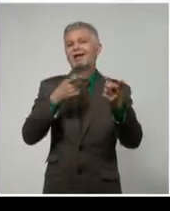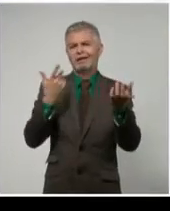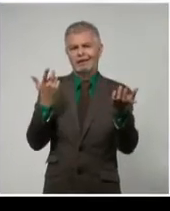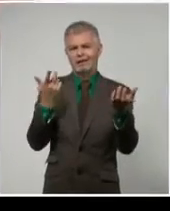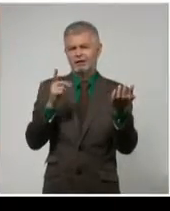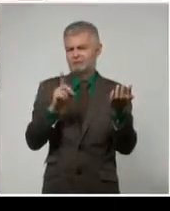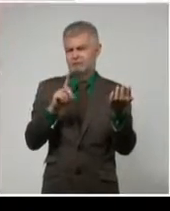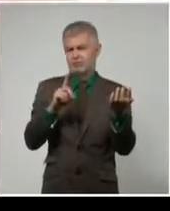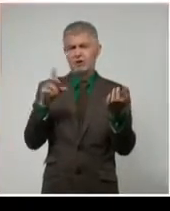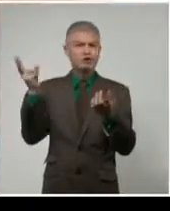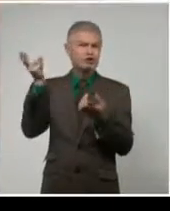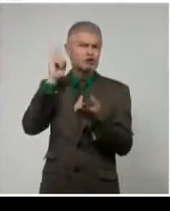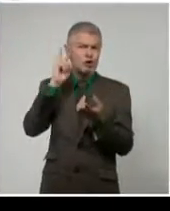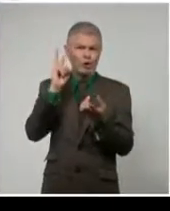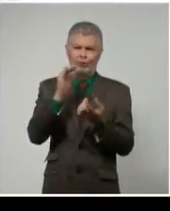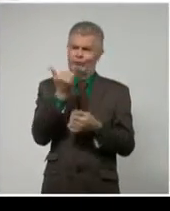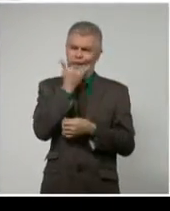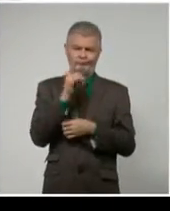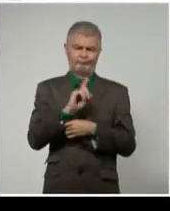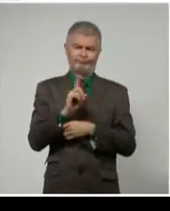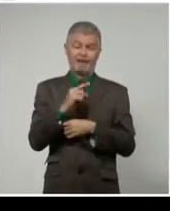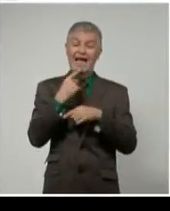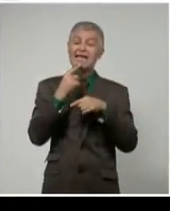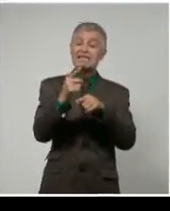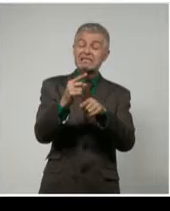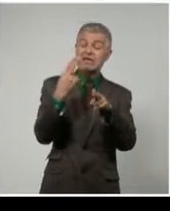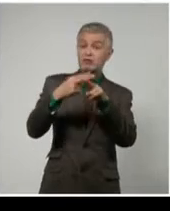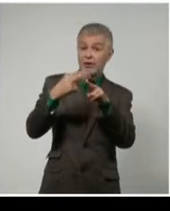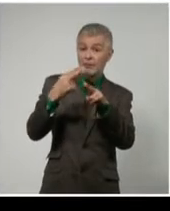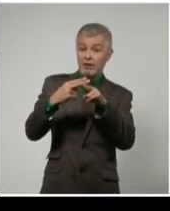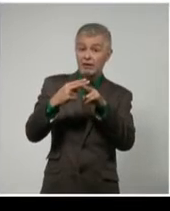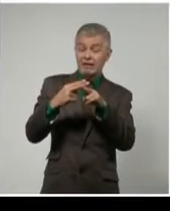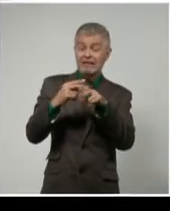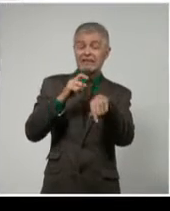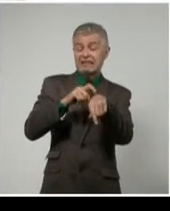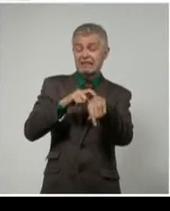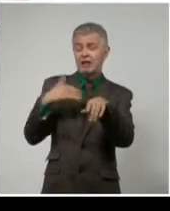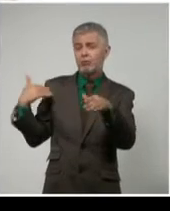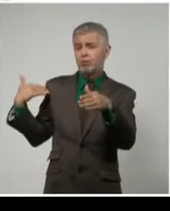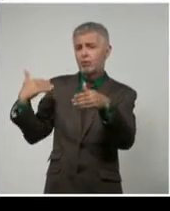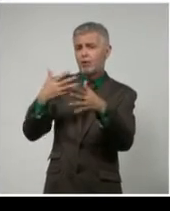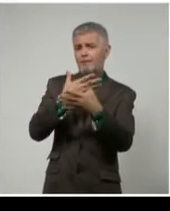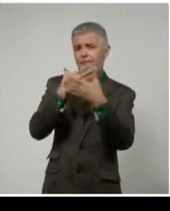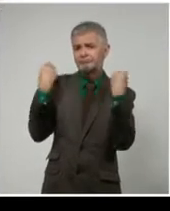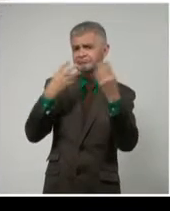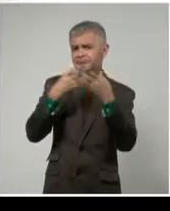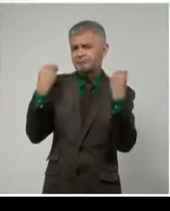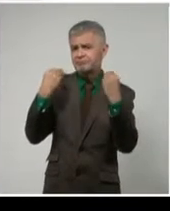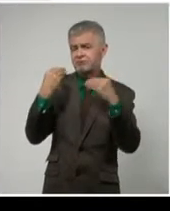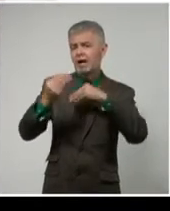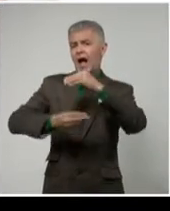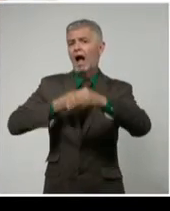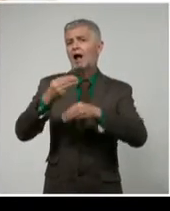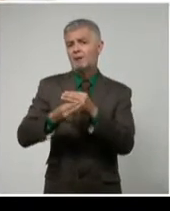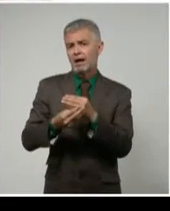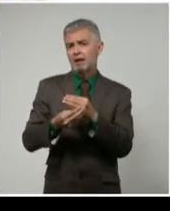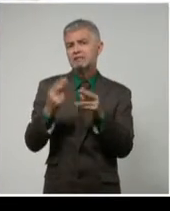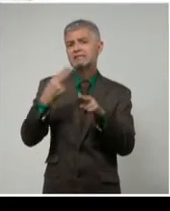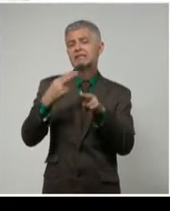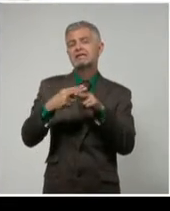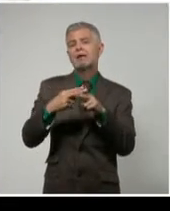y sónico tampoco. Ese término con el tiempo fue desapareciendo y fue sustituido por el llamado síndrome de La